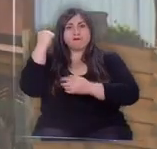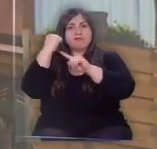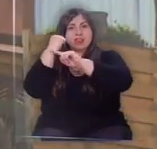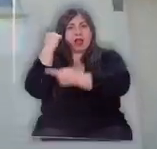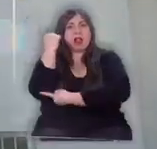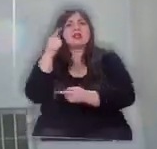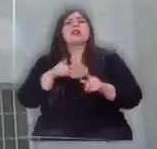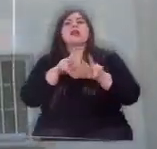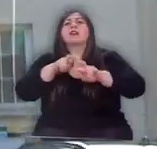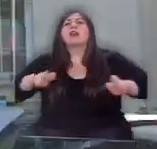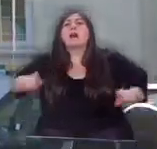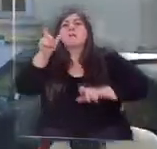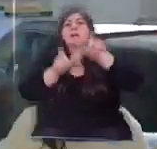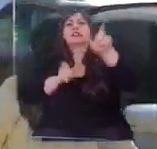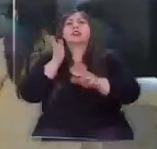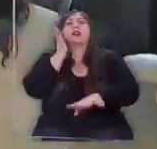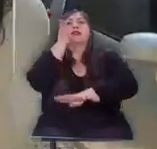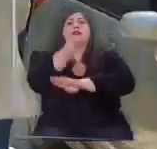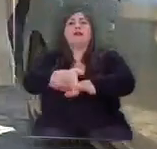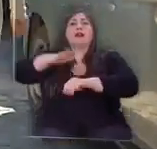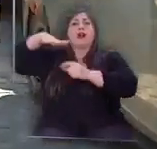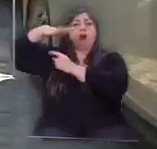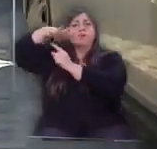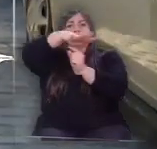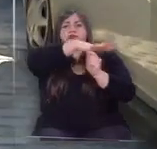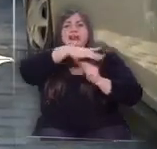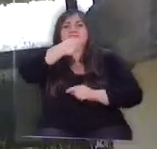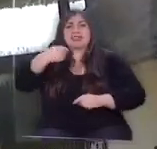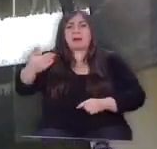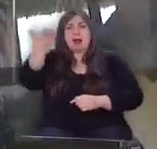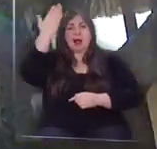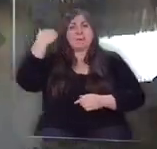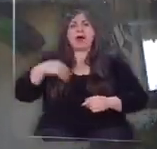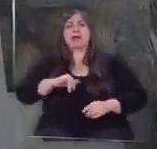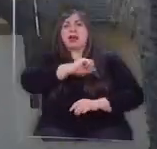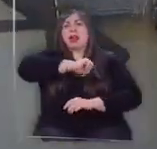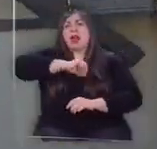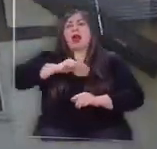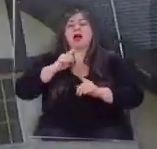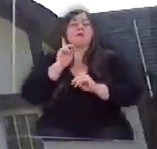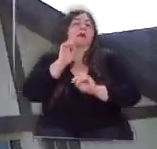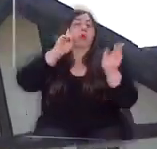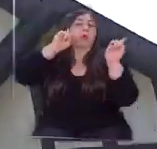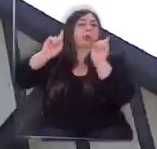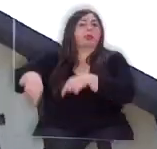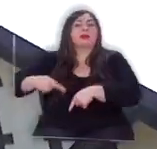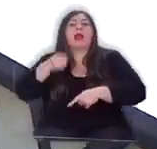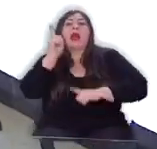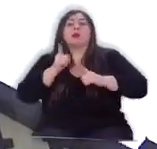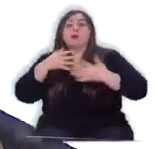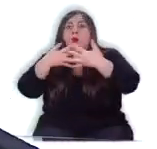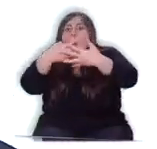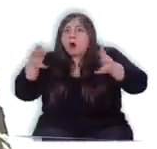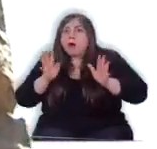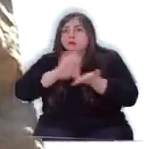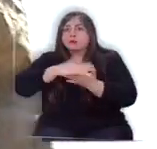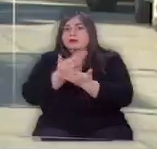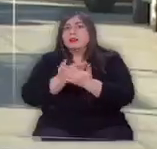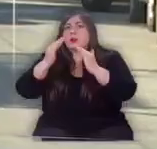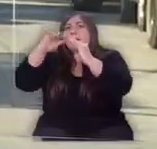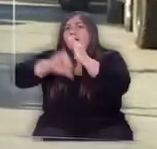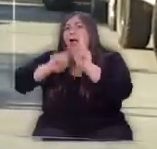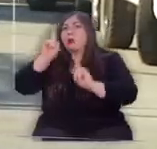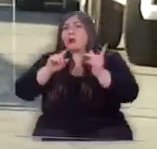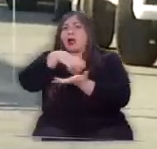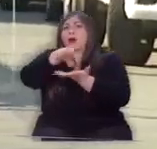las personas que viajaron en aeronaves durante la semana pasada, burlando los controles sanitarios y la cuarentena en algunas comunas. Habría al menos